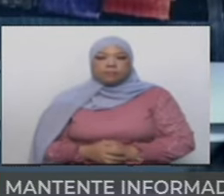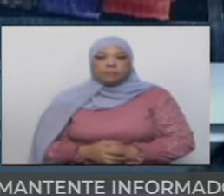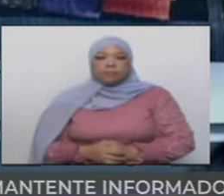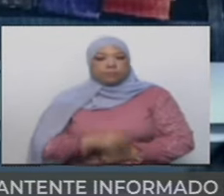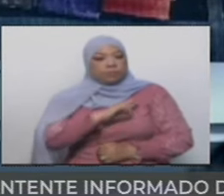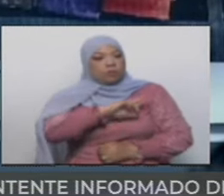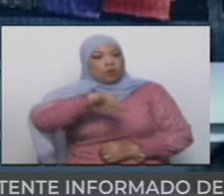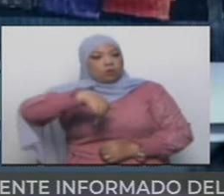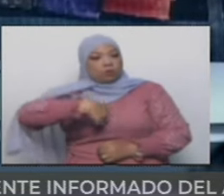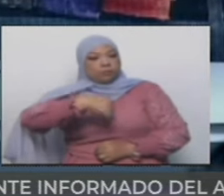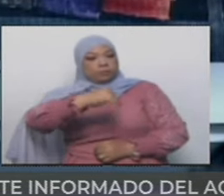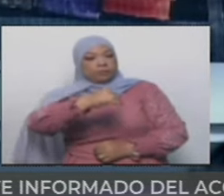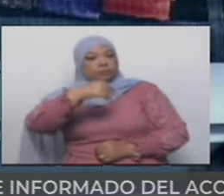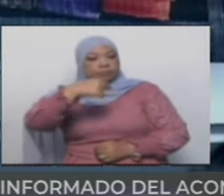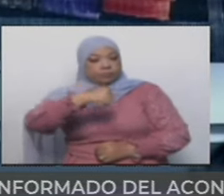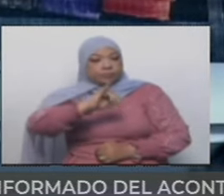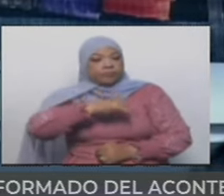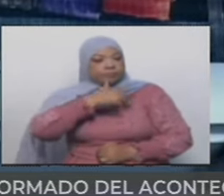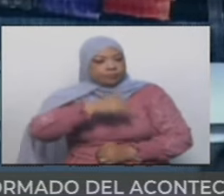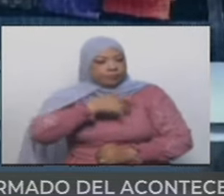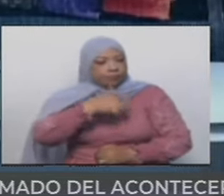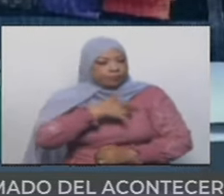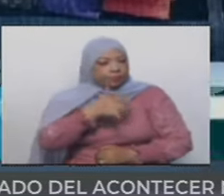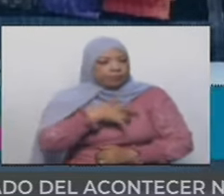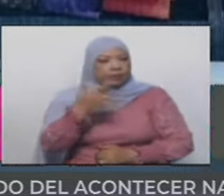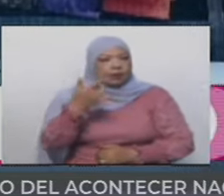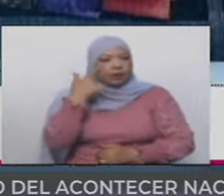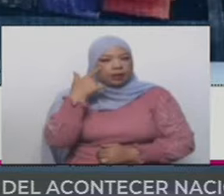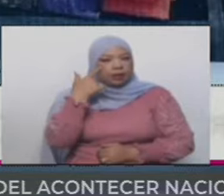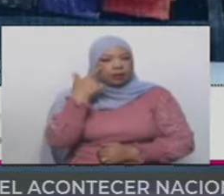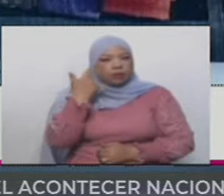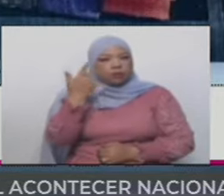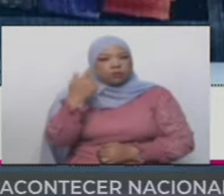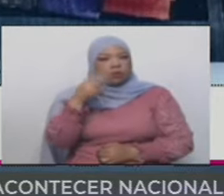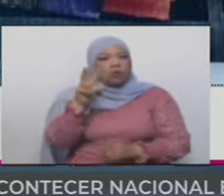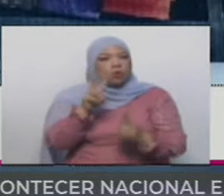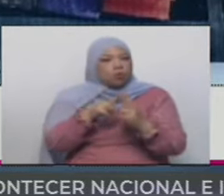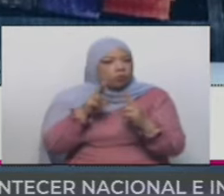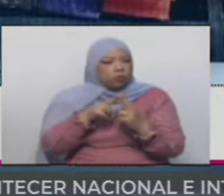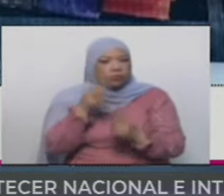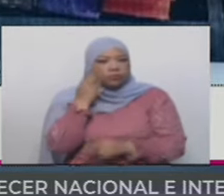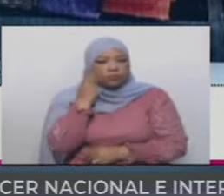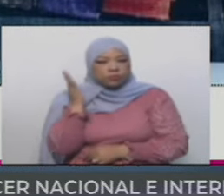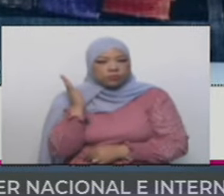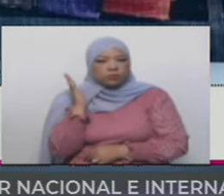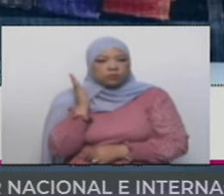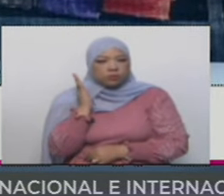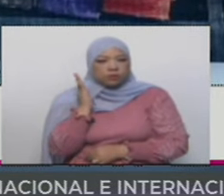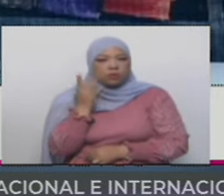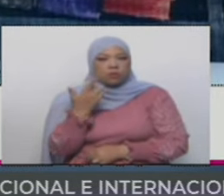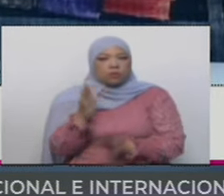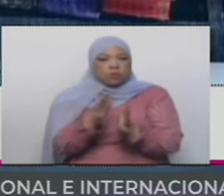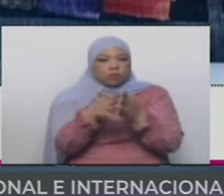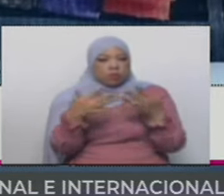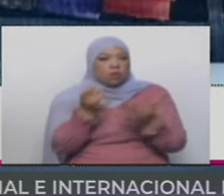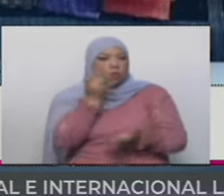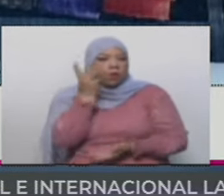Nosotros tenemos una raíz muy profunda. Ya ustedes conocen el libro